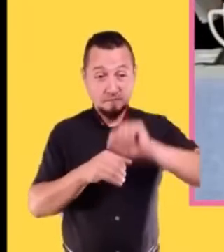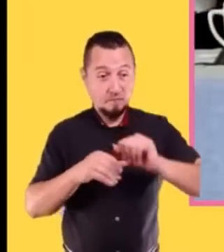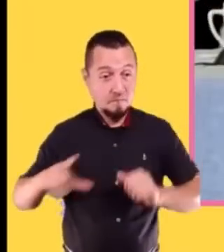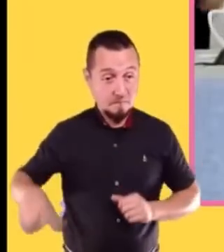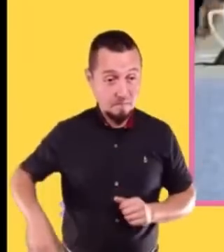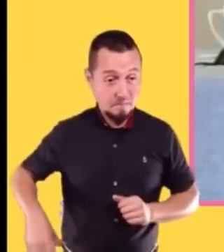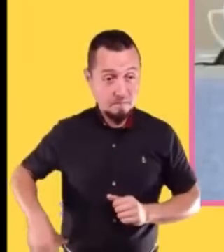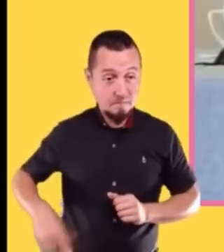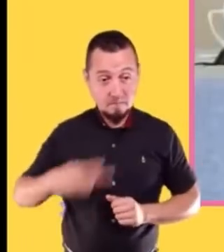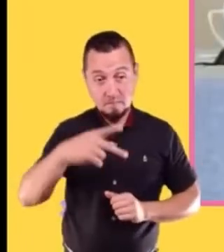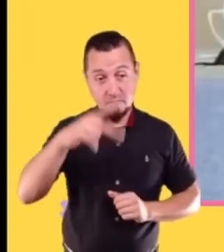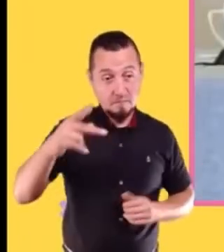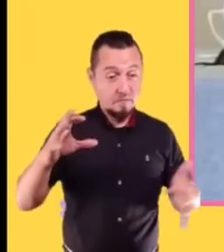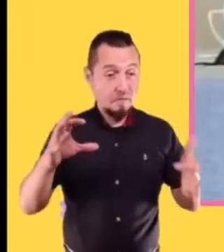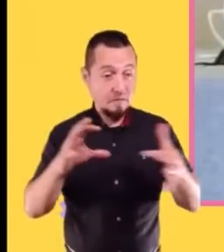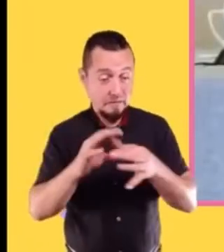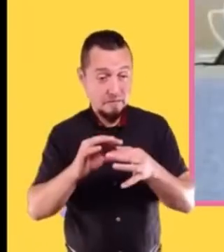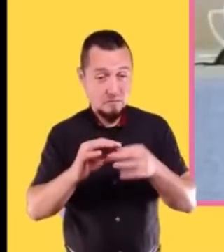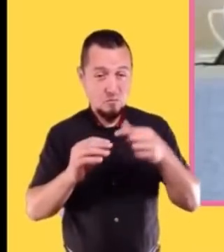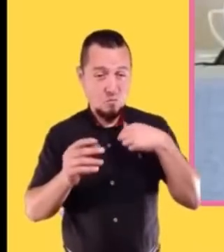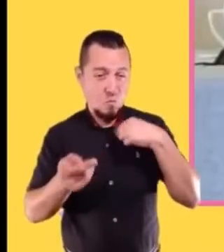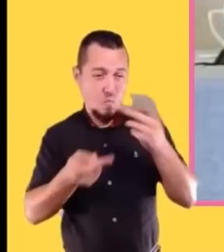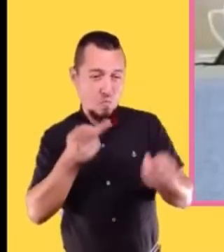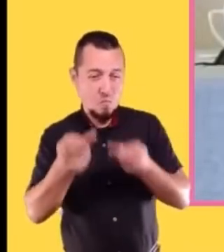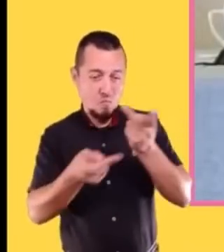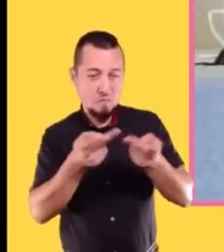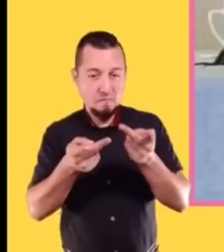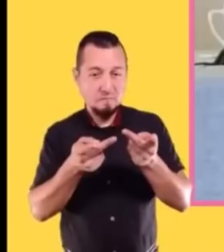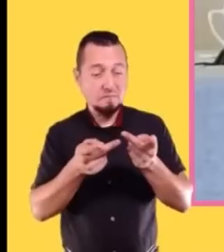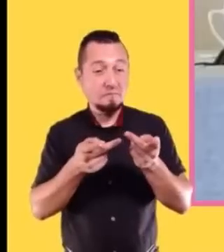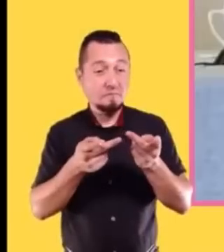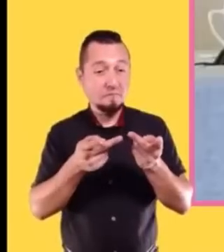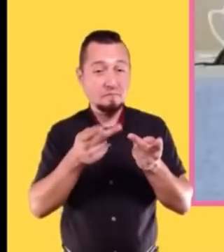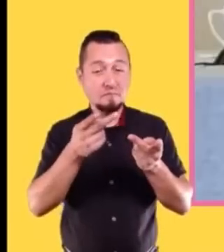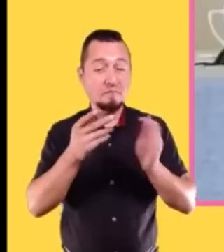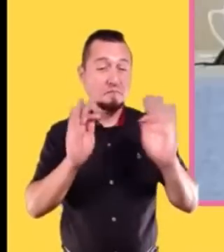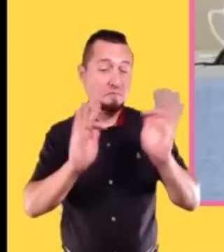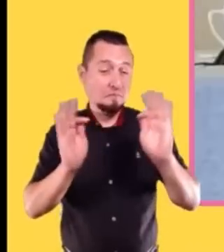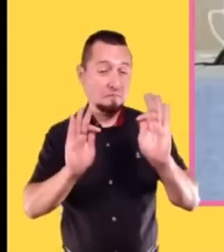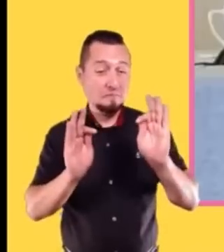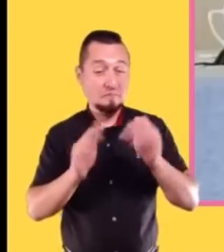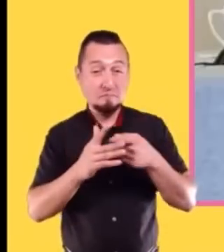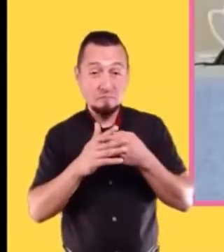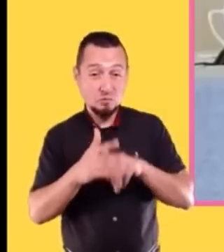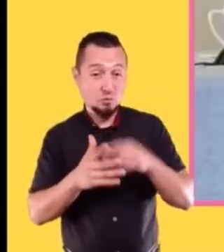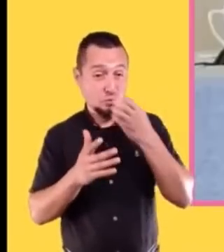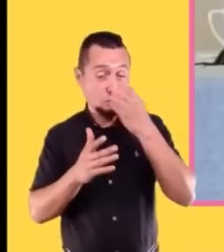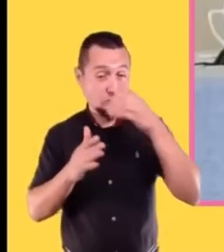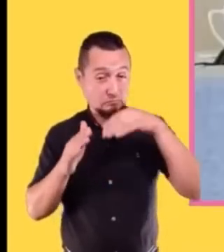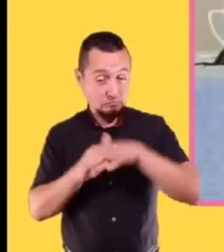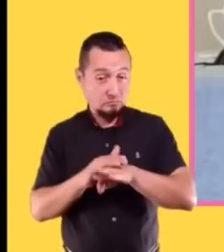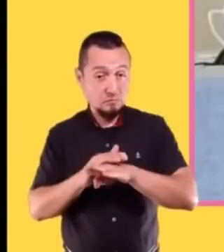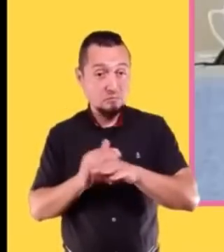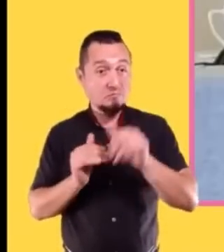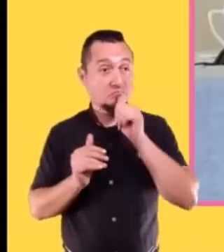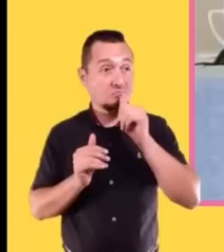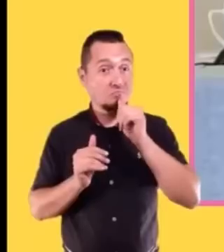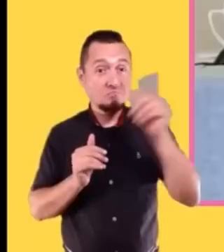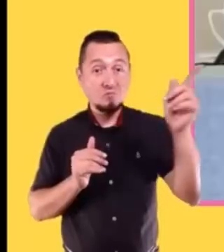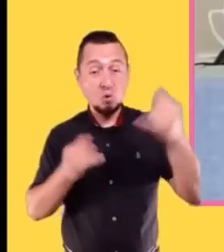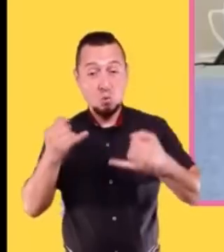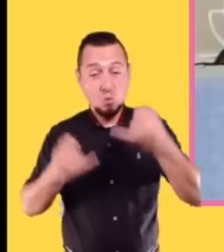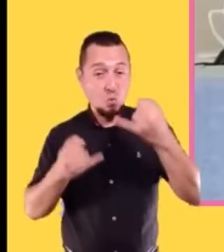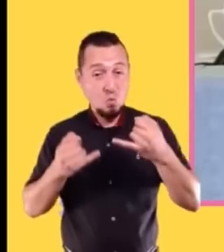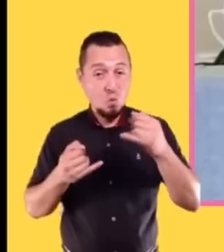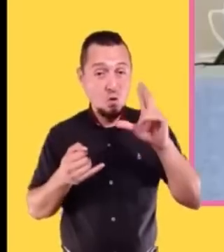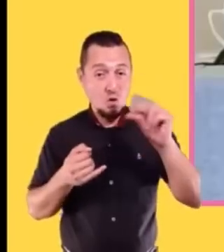de Educación mencionar que en caso de que se iniciara el ciclo escolar y todavía no hubiera una definición judicial que permitiera